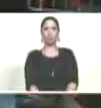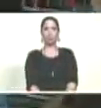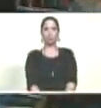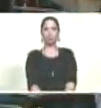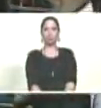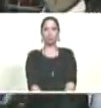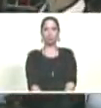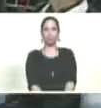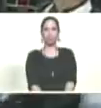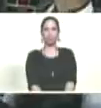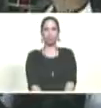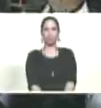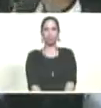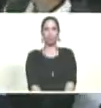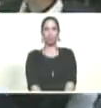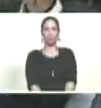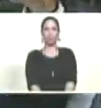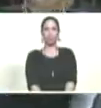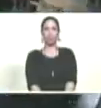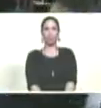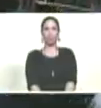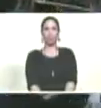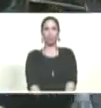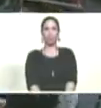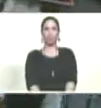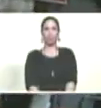Cuarto punto.